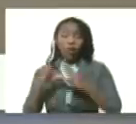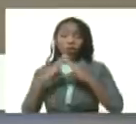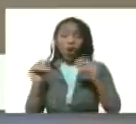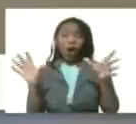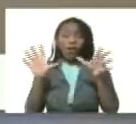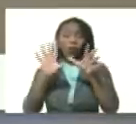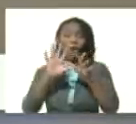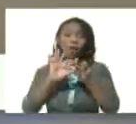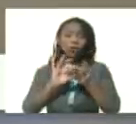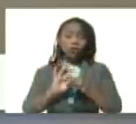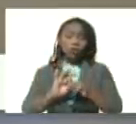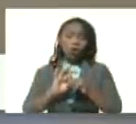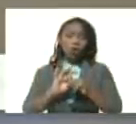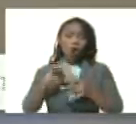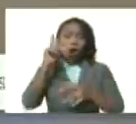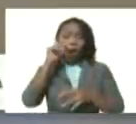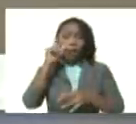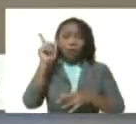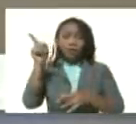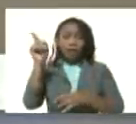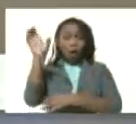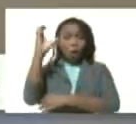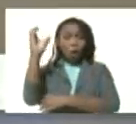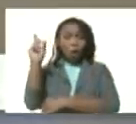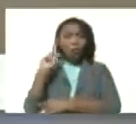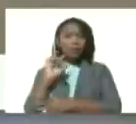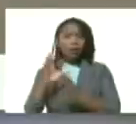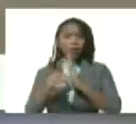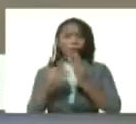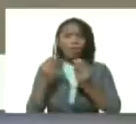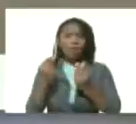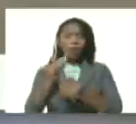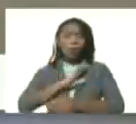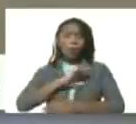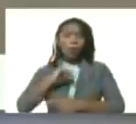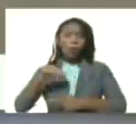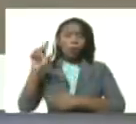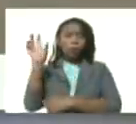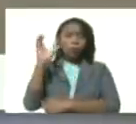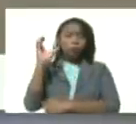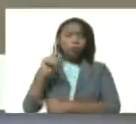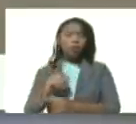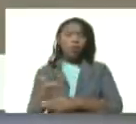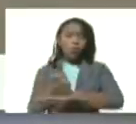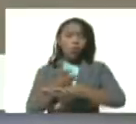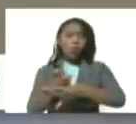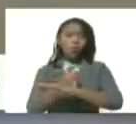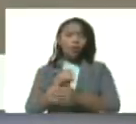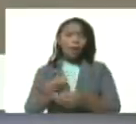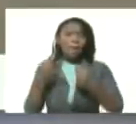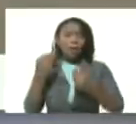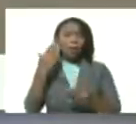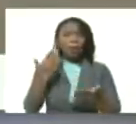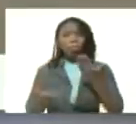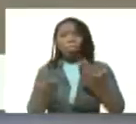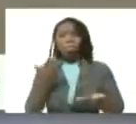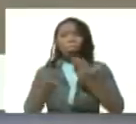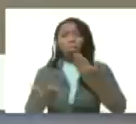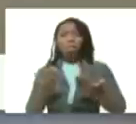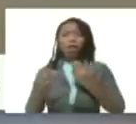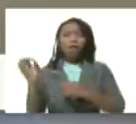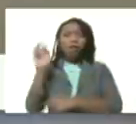articulados. El extremismo venezolano con el gobierno colombiano para desestabilizar a